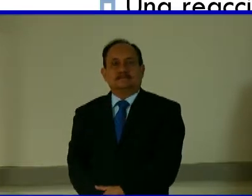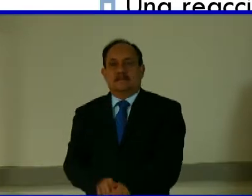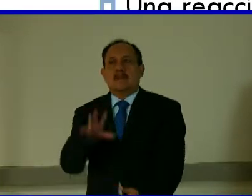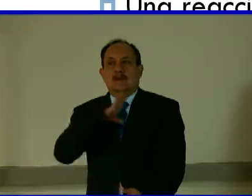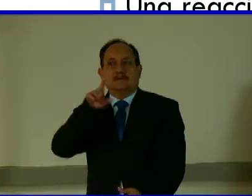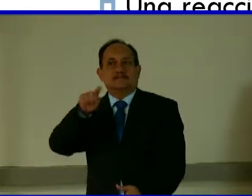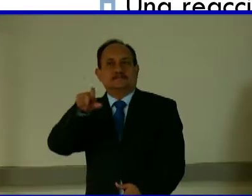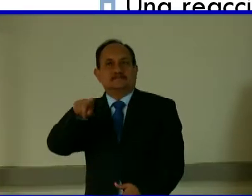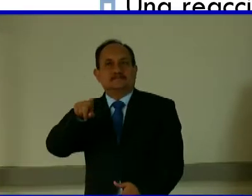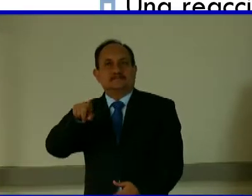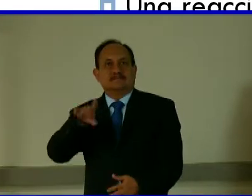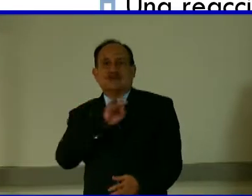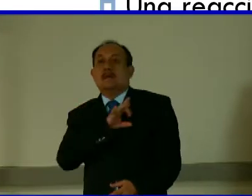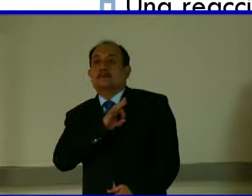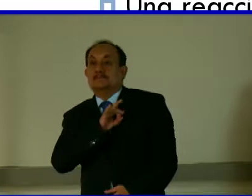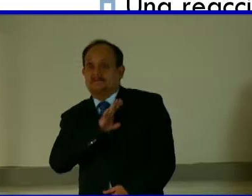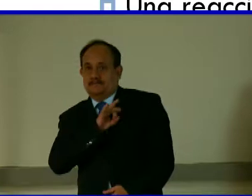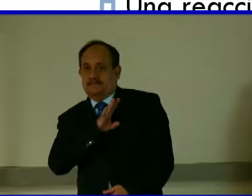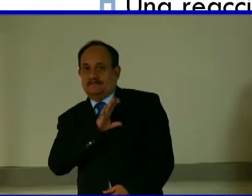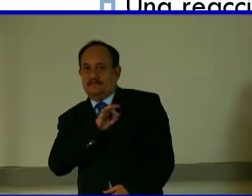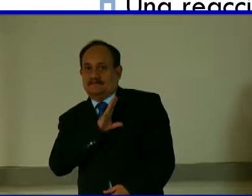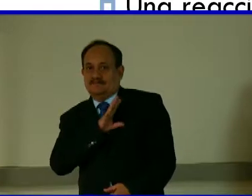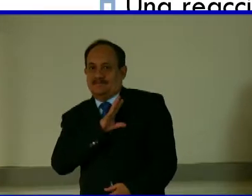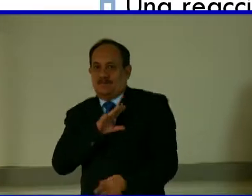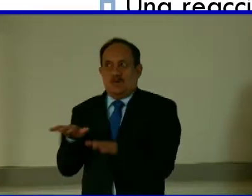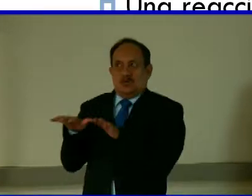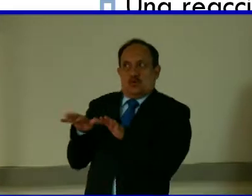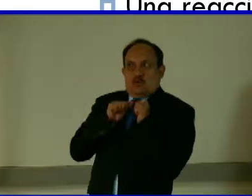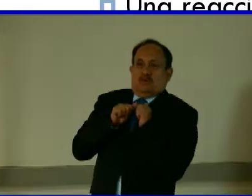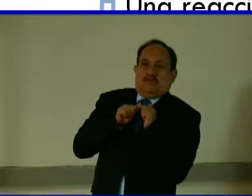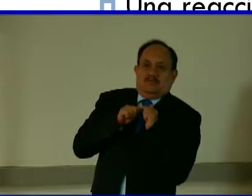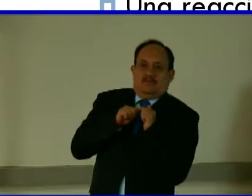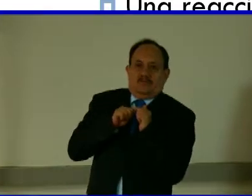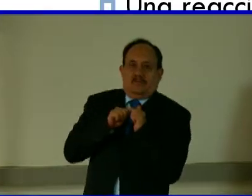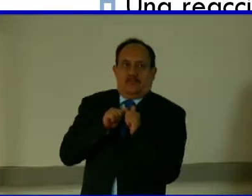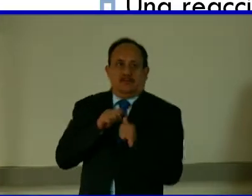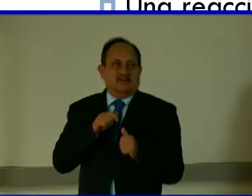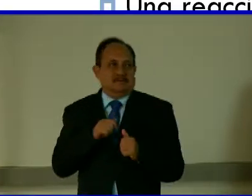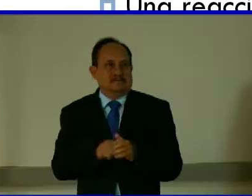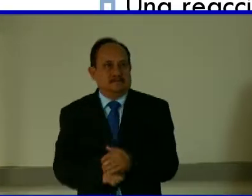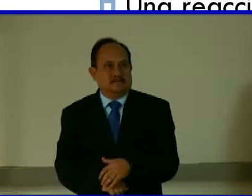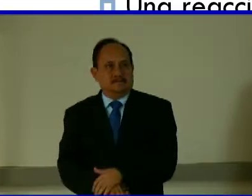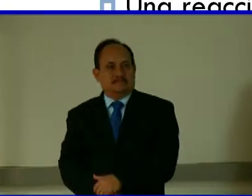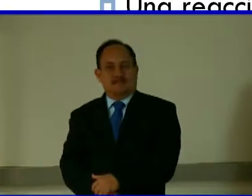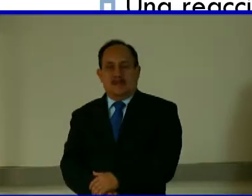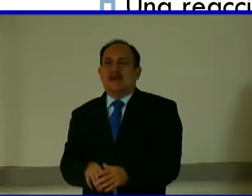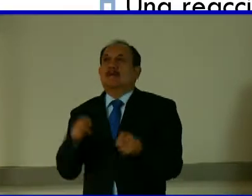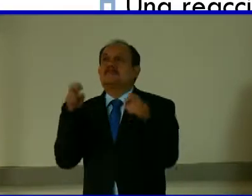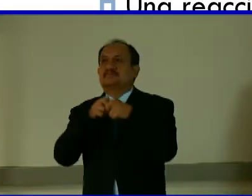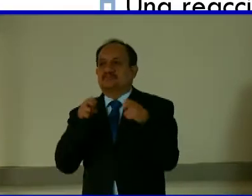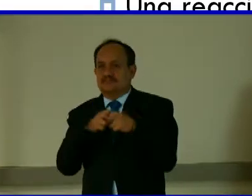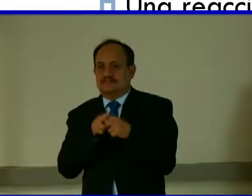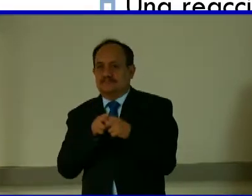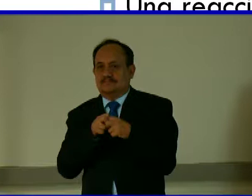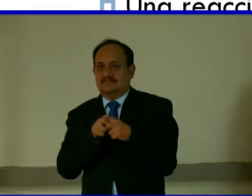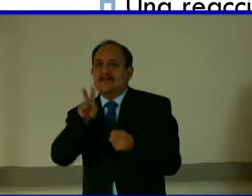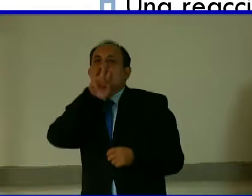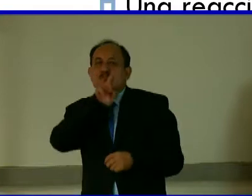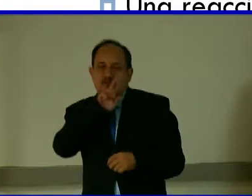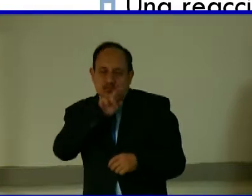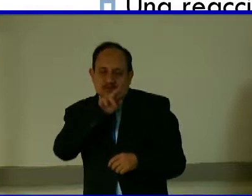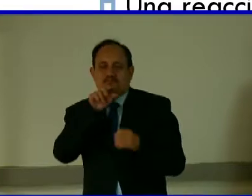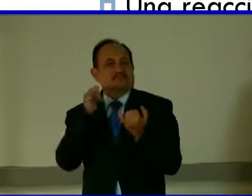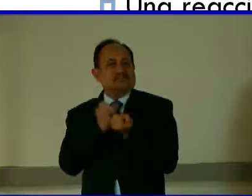Tenemos miedos o fobias, que son miedos irracionales, y ansiedad, la